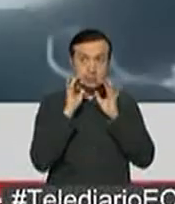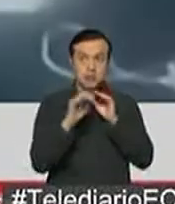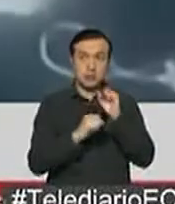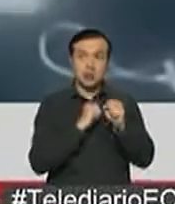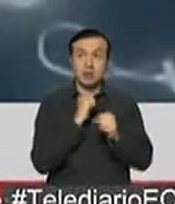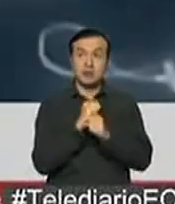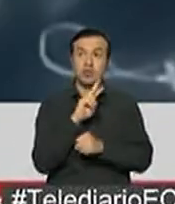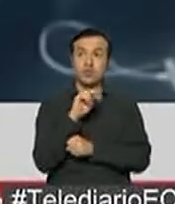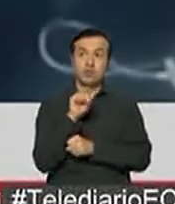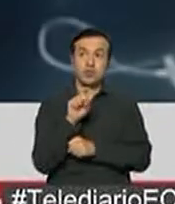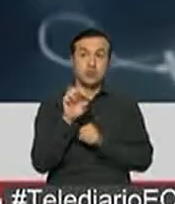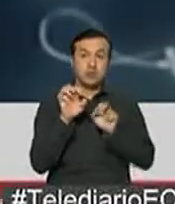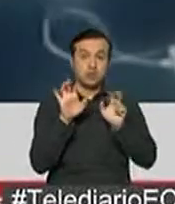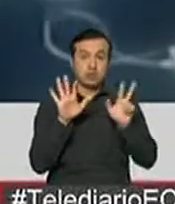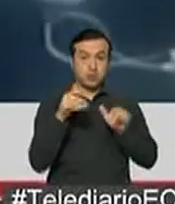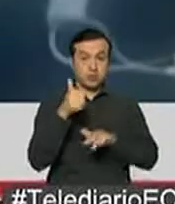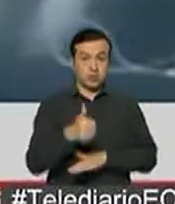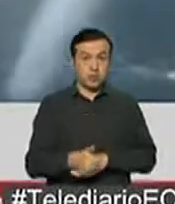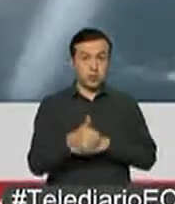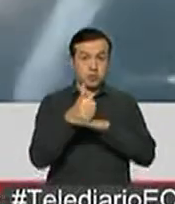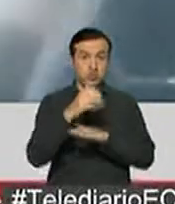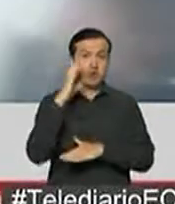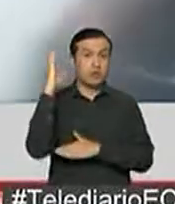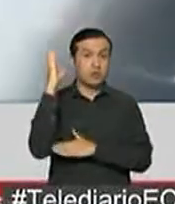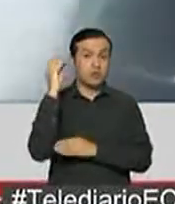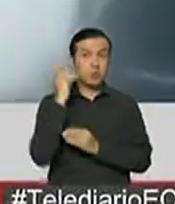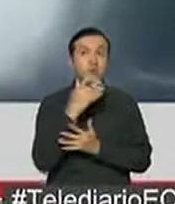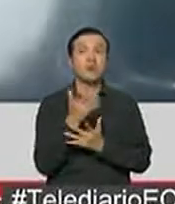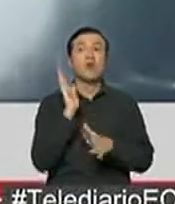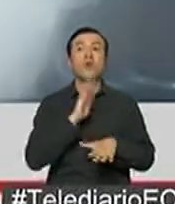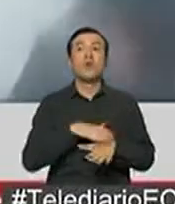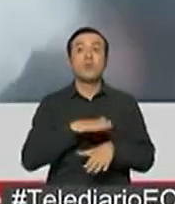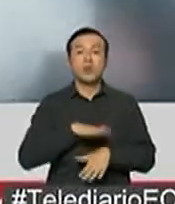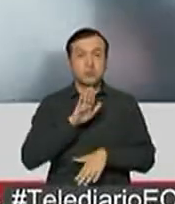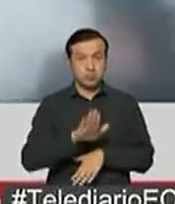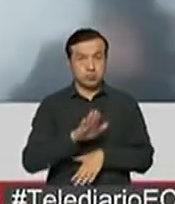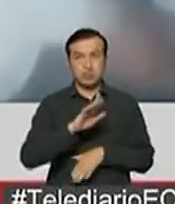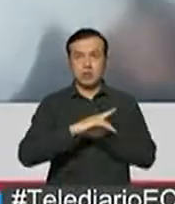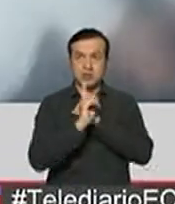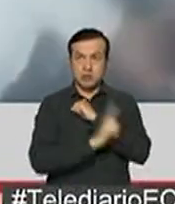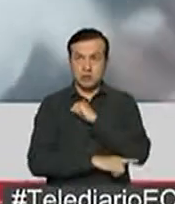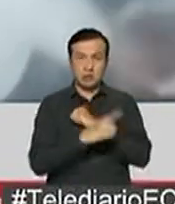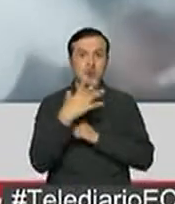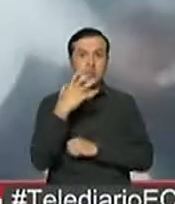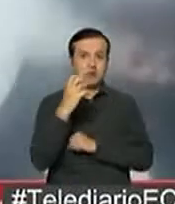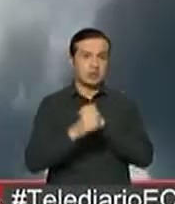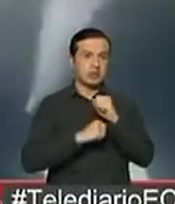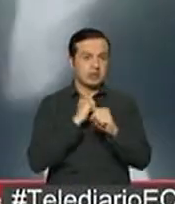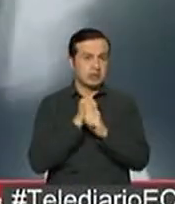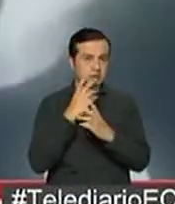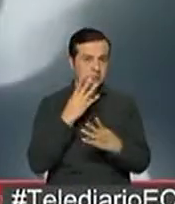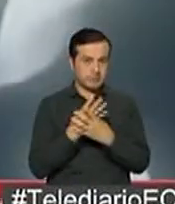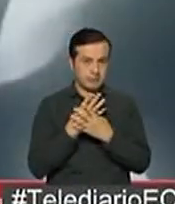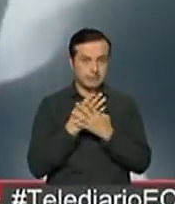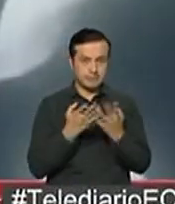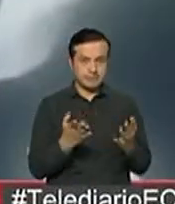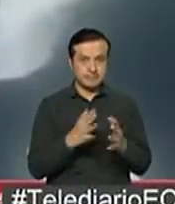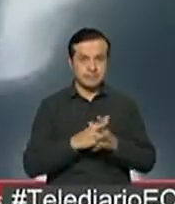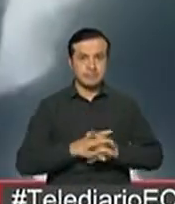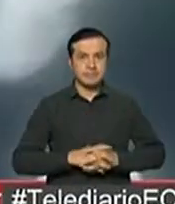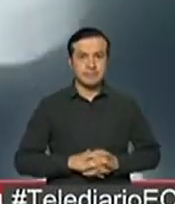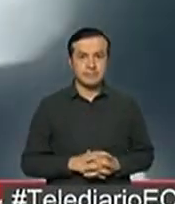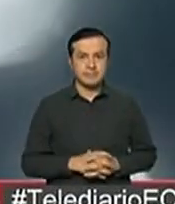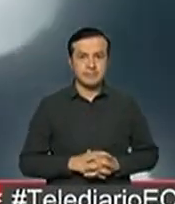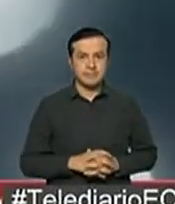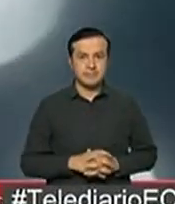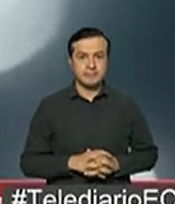2019 la corte suprema de justicia de colombia la declaro culpable y la condenó a 15 años de prisión fernanda de labastida